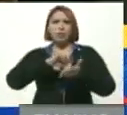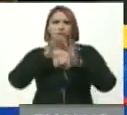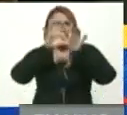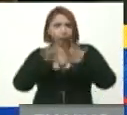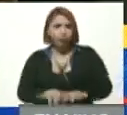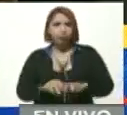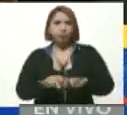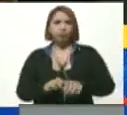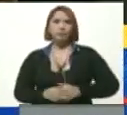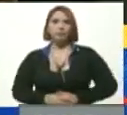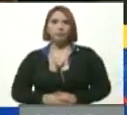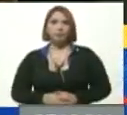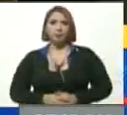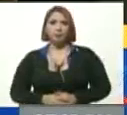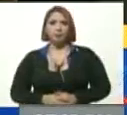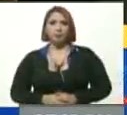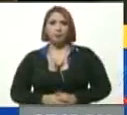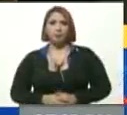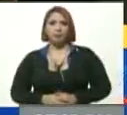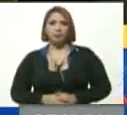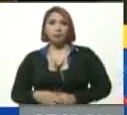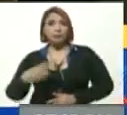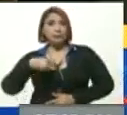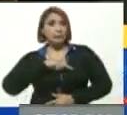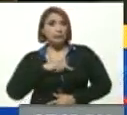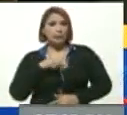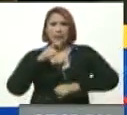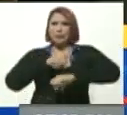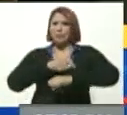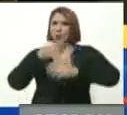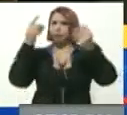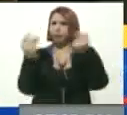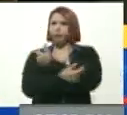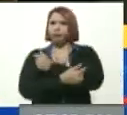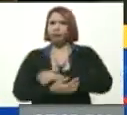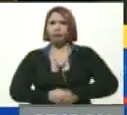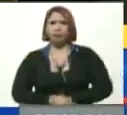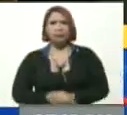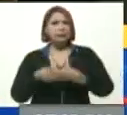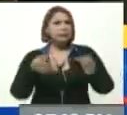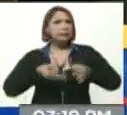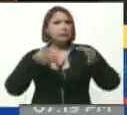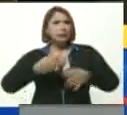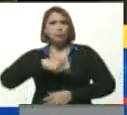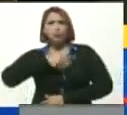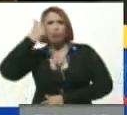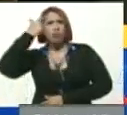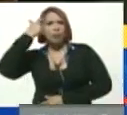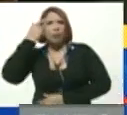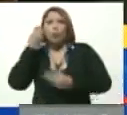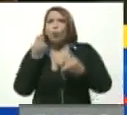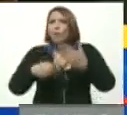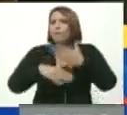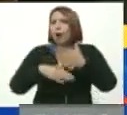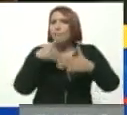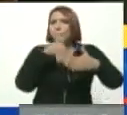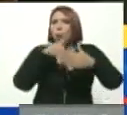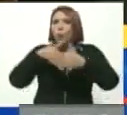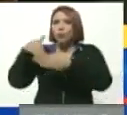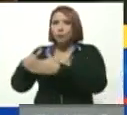central. Y nosotros en tiempo real siempre sabemos cómo va la votación,